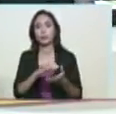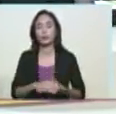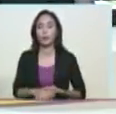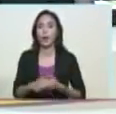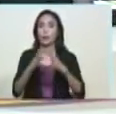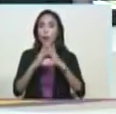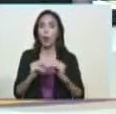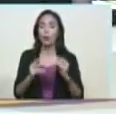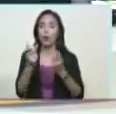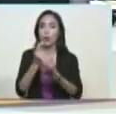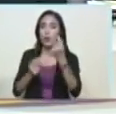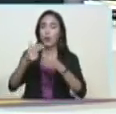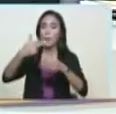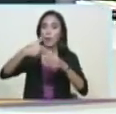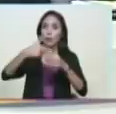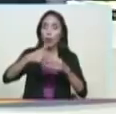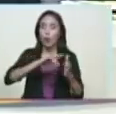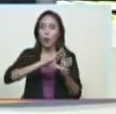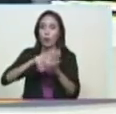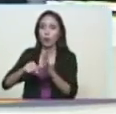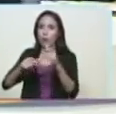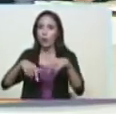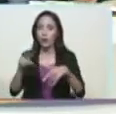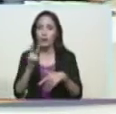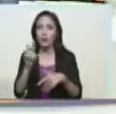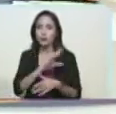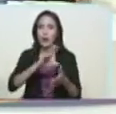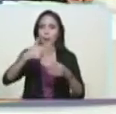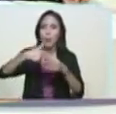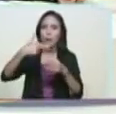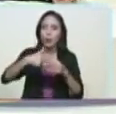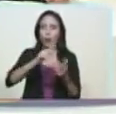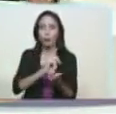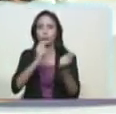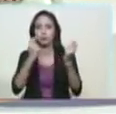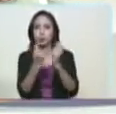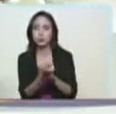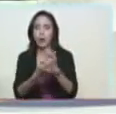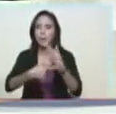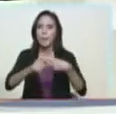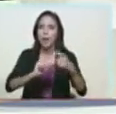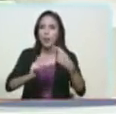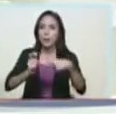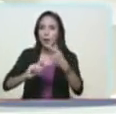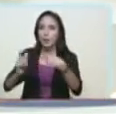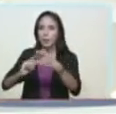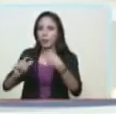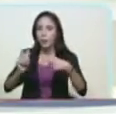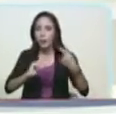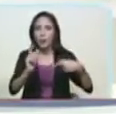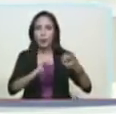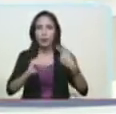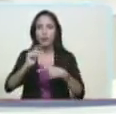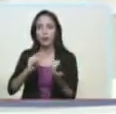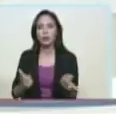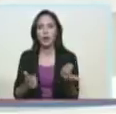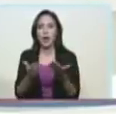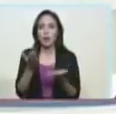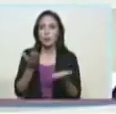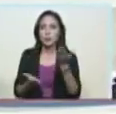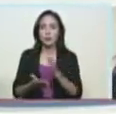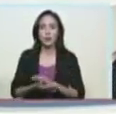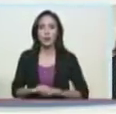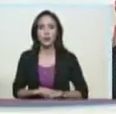riqueza petrolera creciente de venezuela la convertían en importaciones y la convertían en